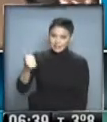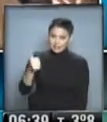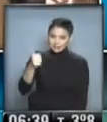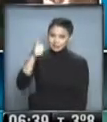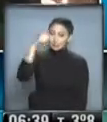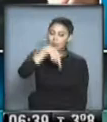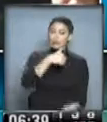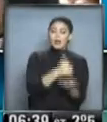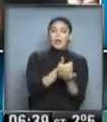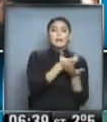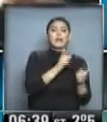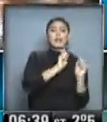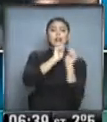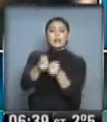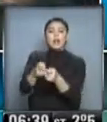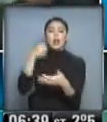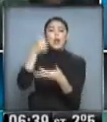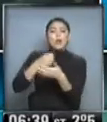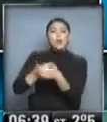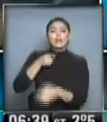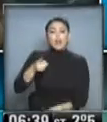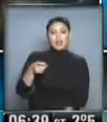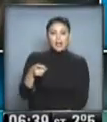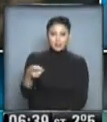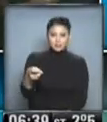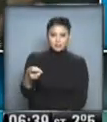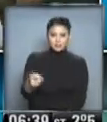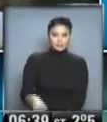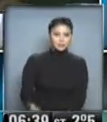Andy Murray donó el premio a la lucha contra el cáncer.